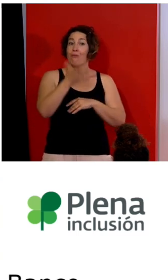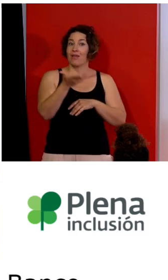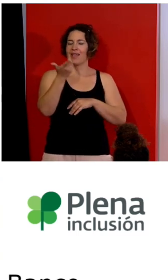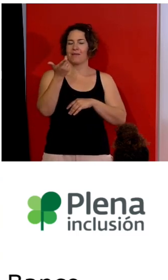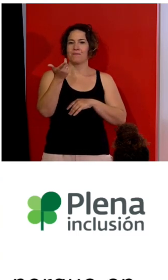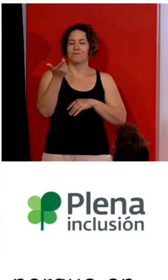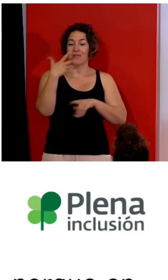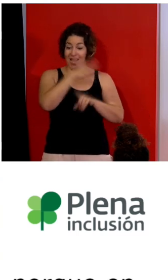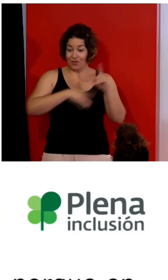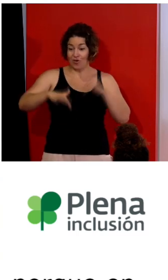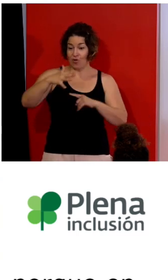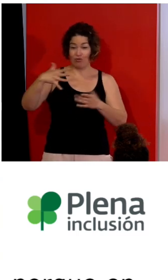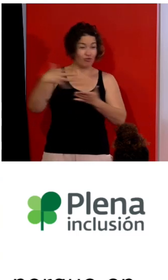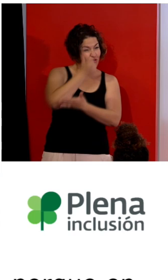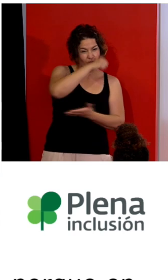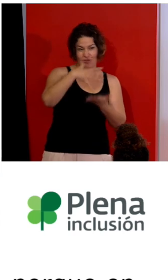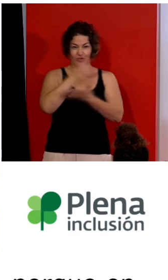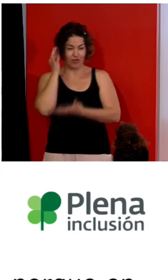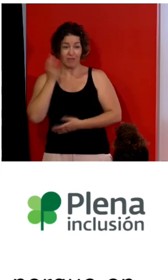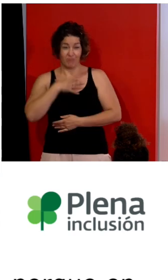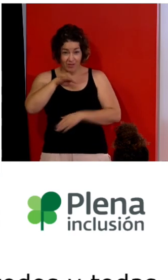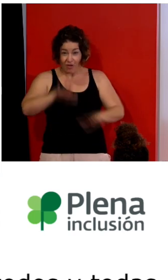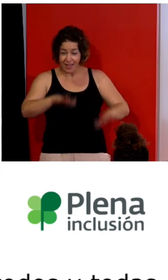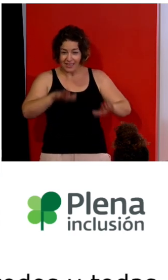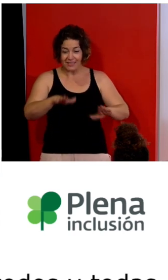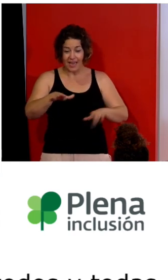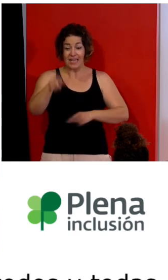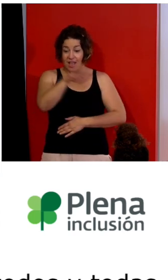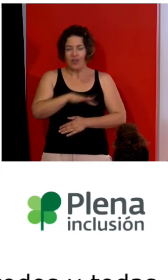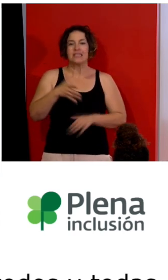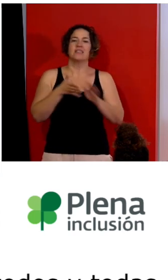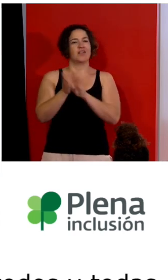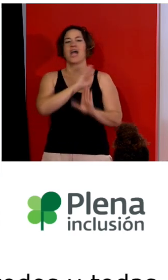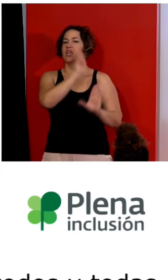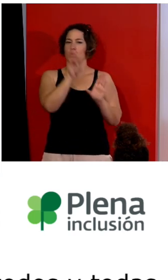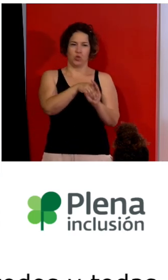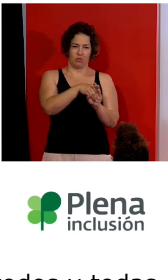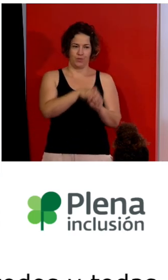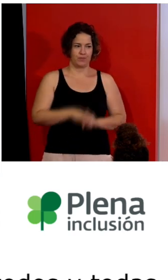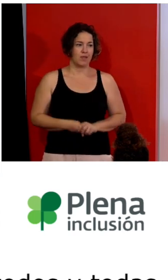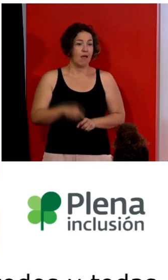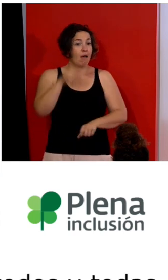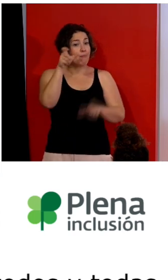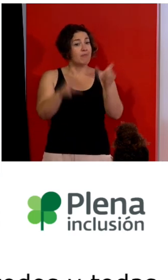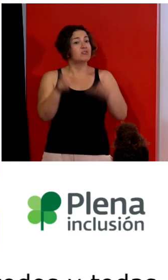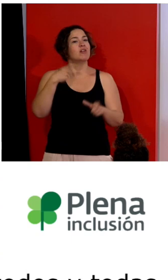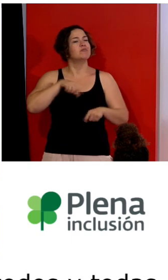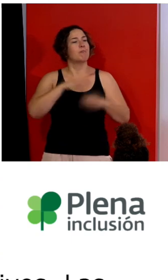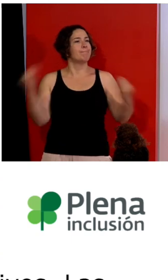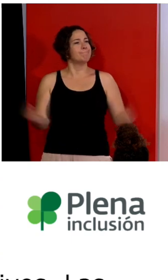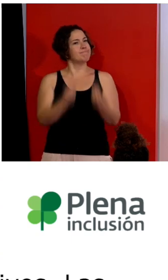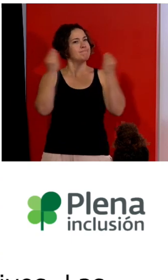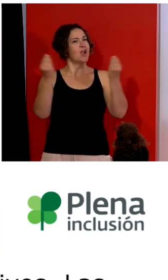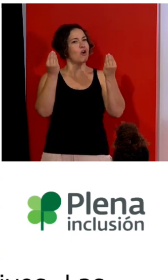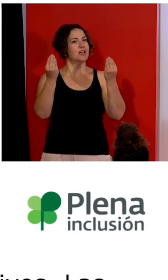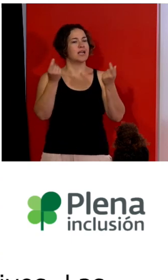podemos estar todos y todas, los lugares son que son realmente inclusivos. Las personas nos hacemos mejores y se